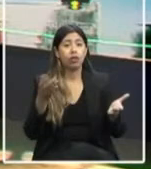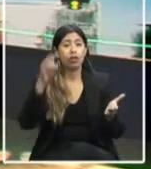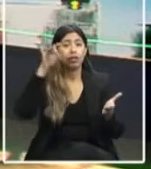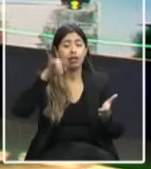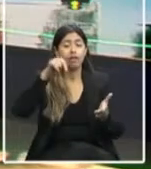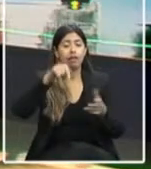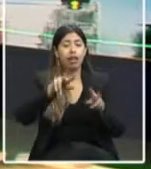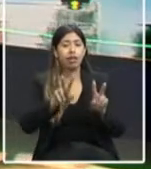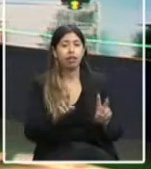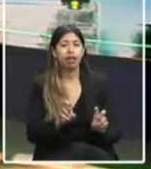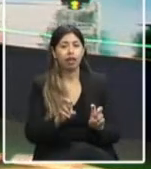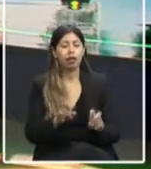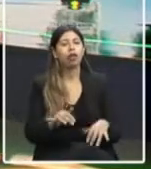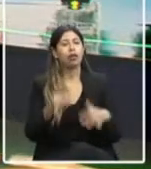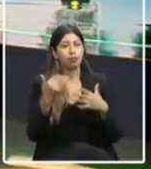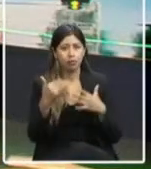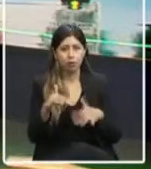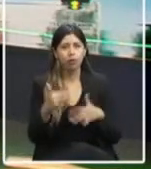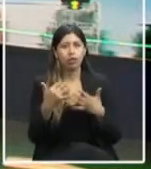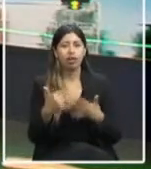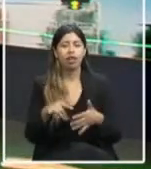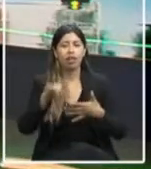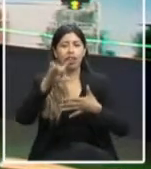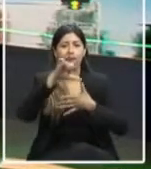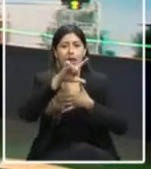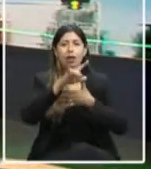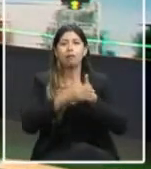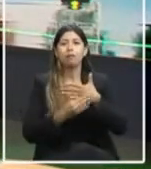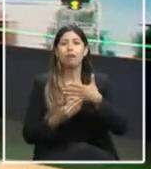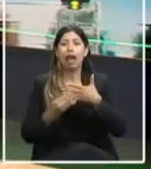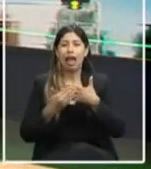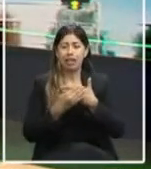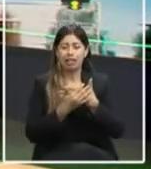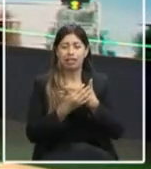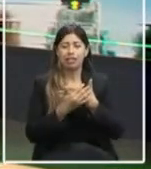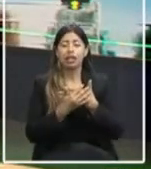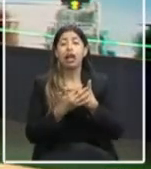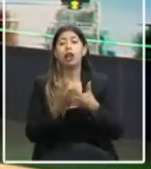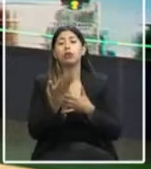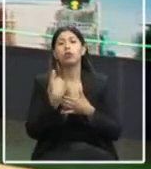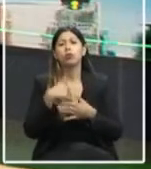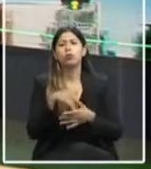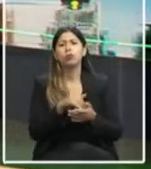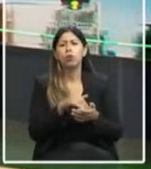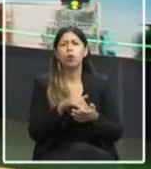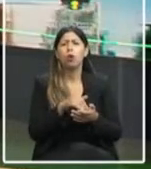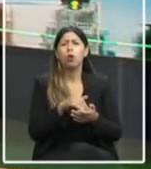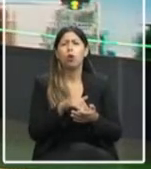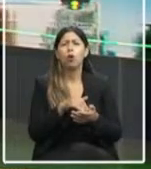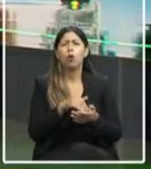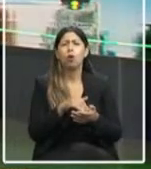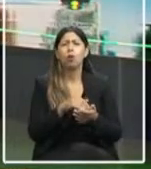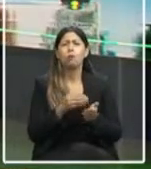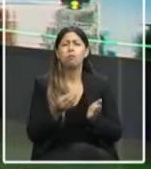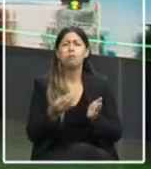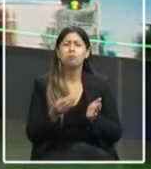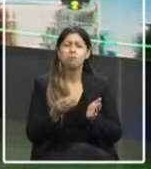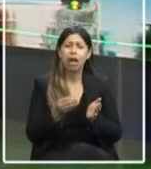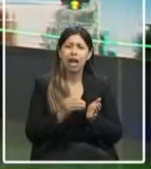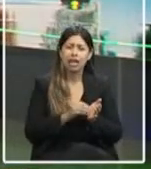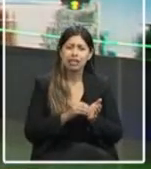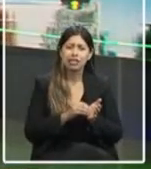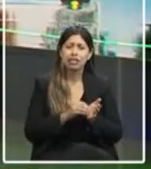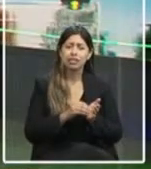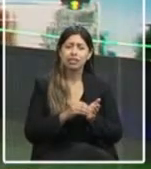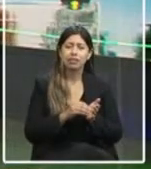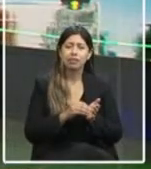un tema muy importante en América Latina. Cada vez nosotros estamos sacrificando